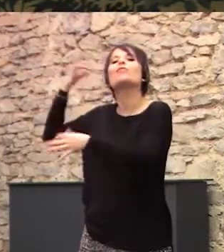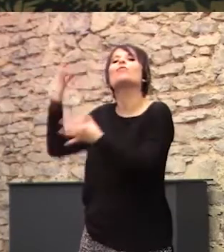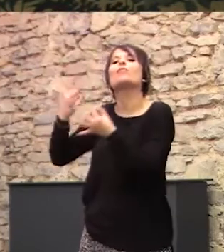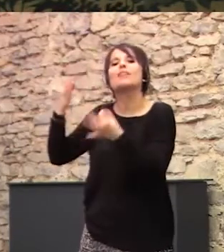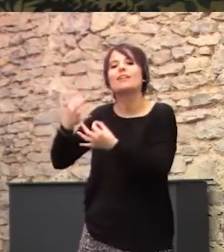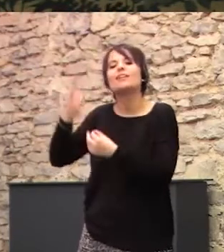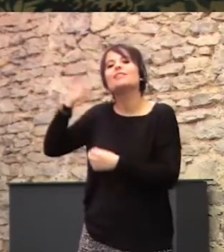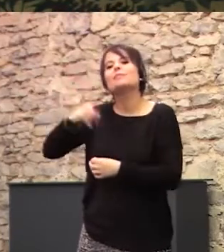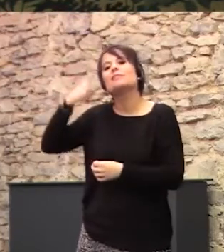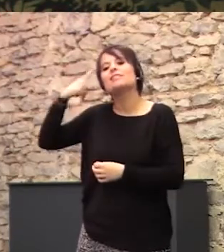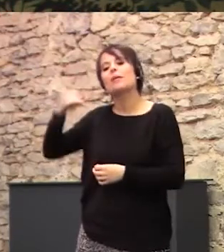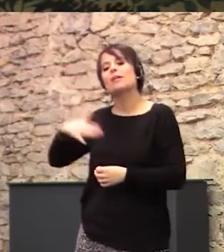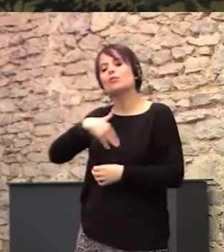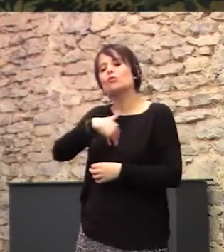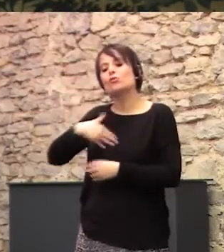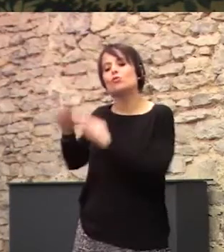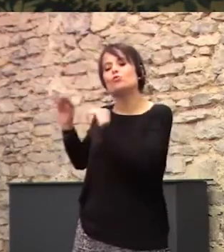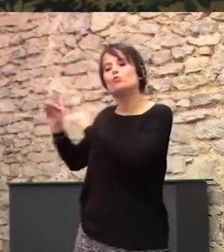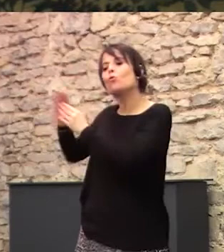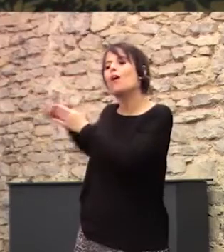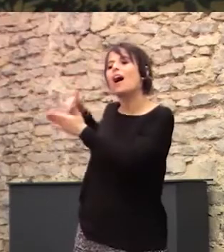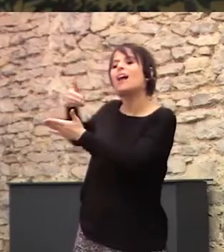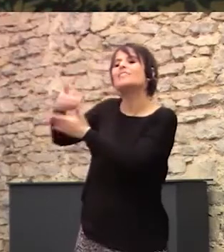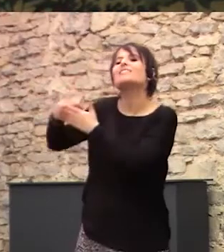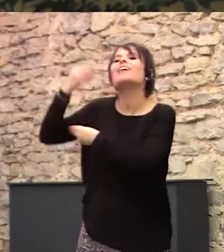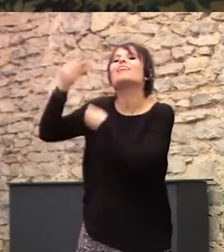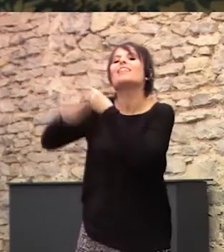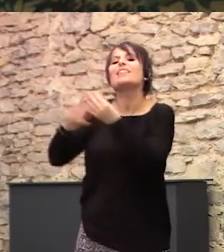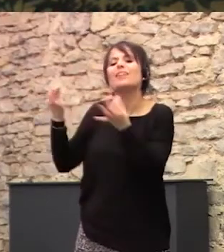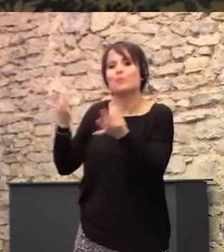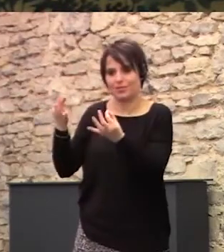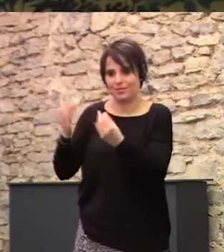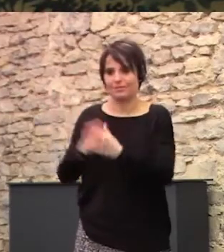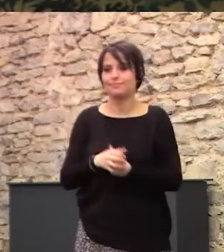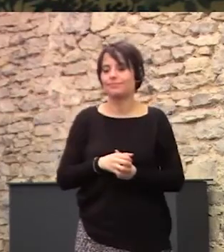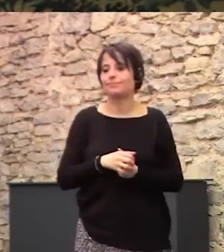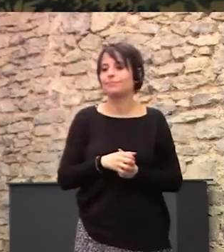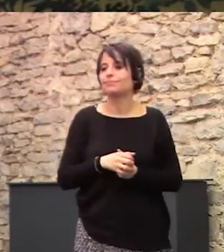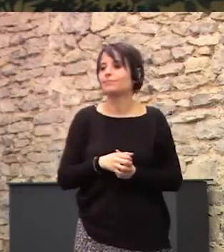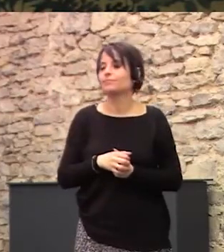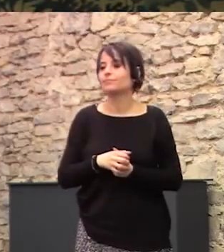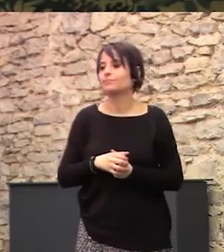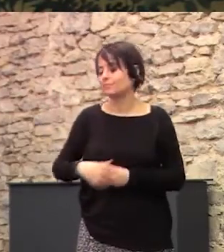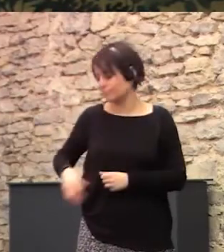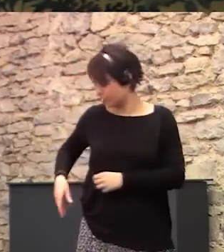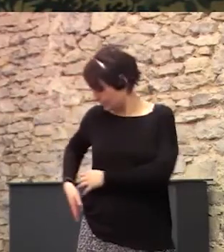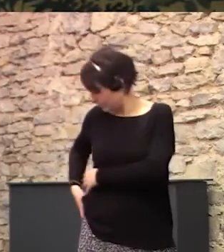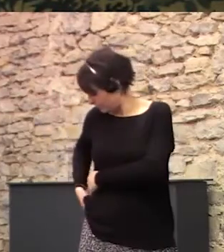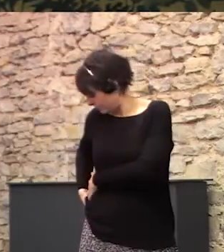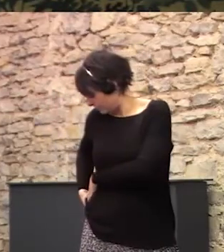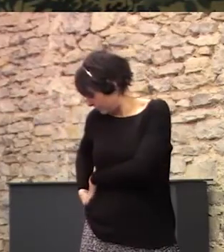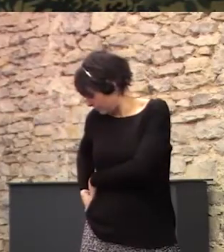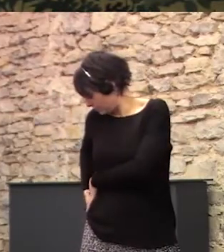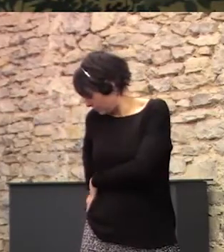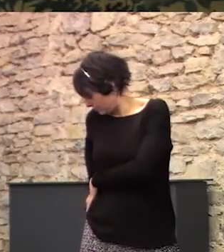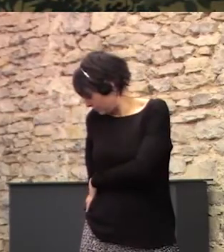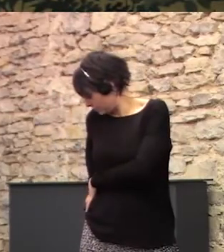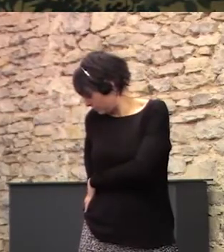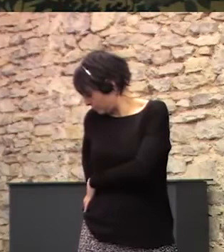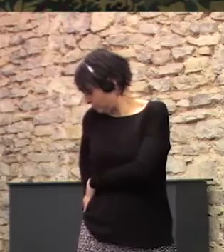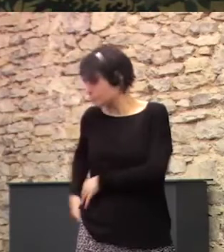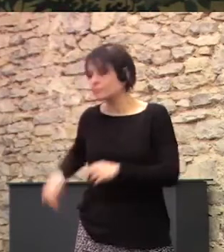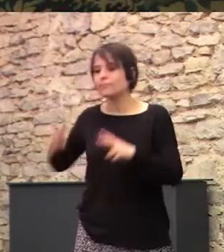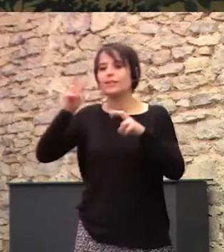jugaron, hasta dónde llegaban en aquel momento. Vale. Estudio del Corán,